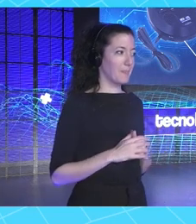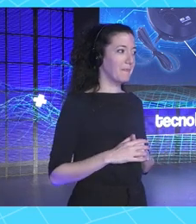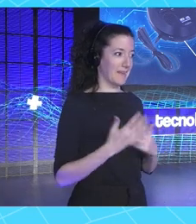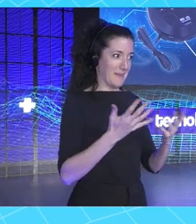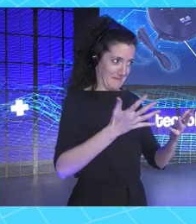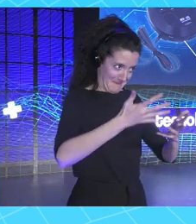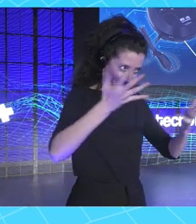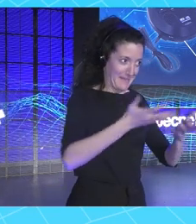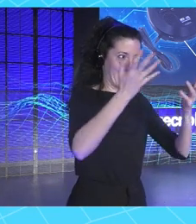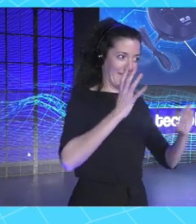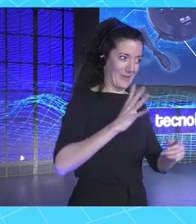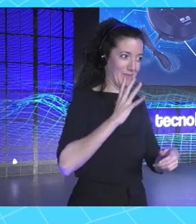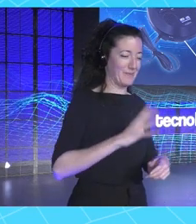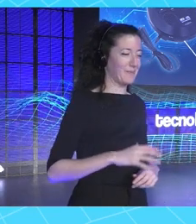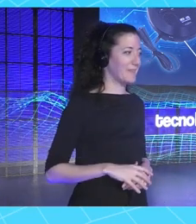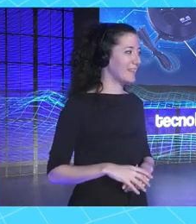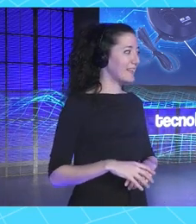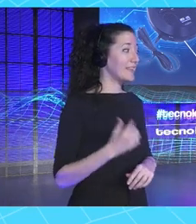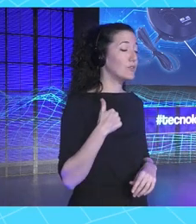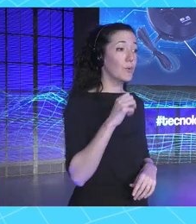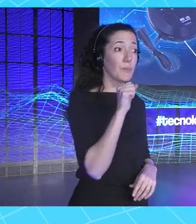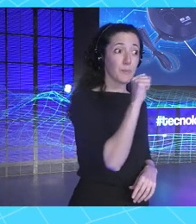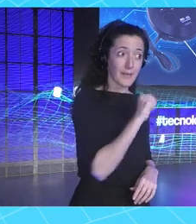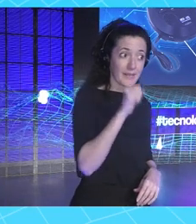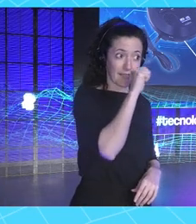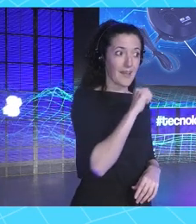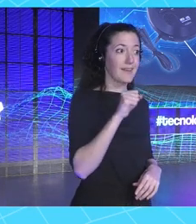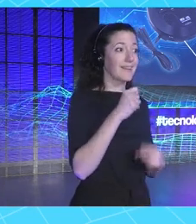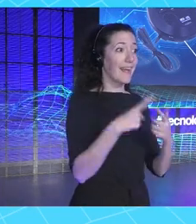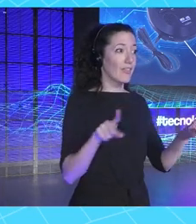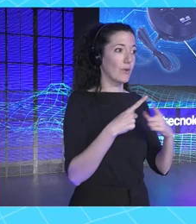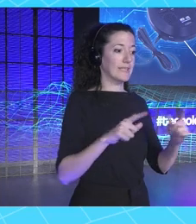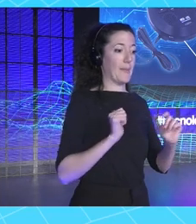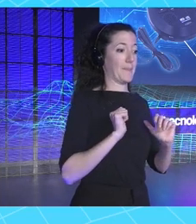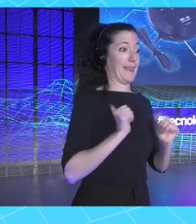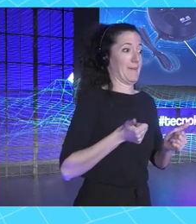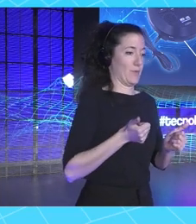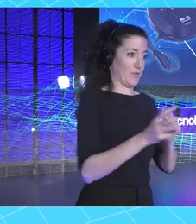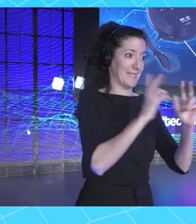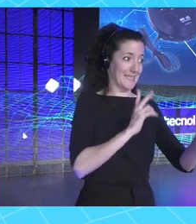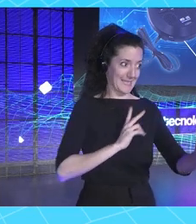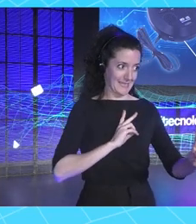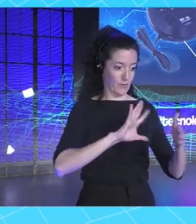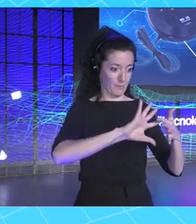delante todo por favor Voy a cantar principios de alguna canción Me tienes que responder vale